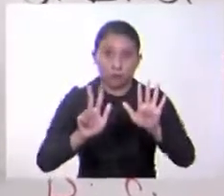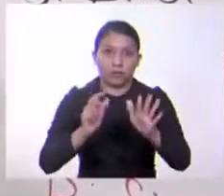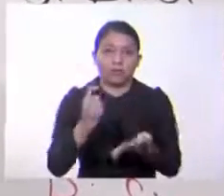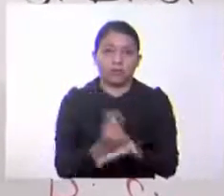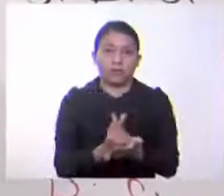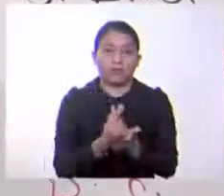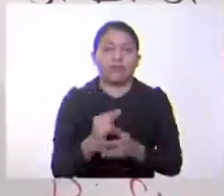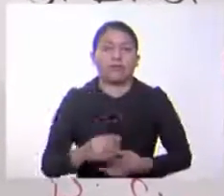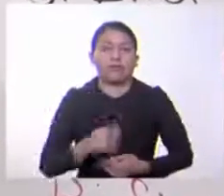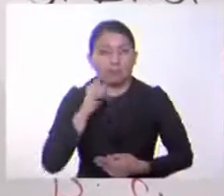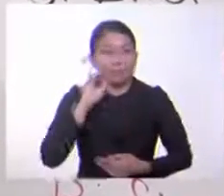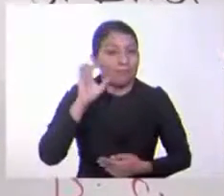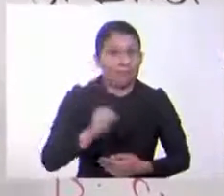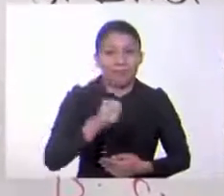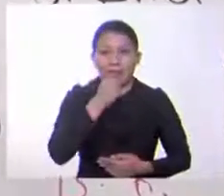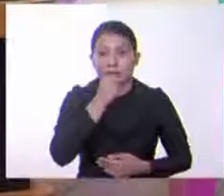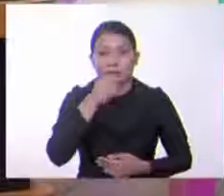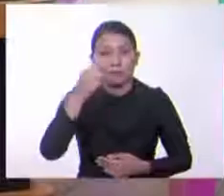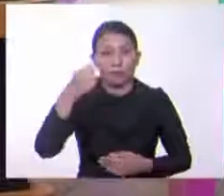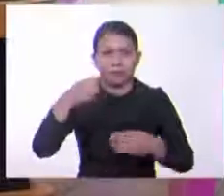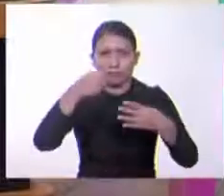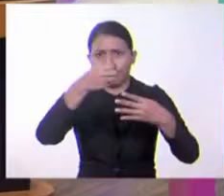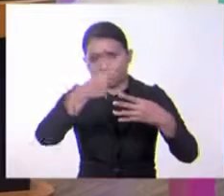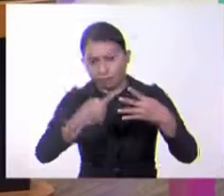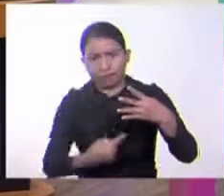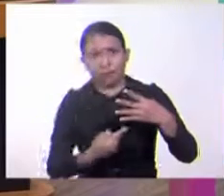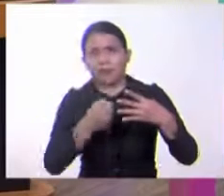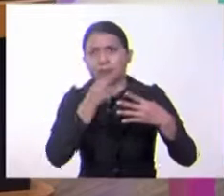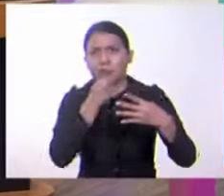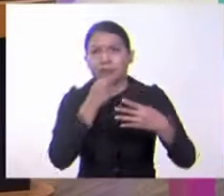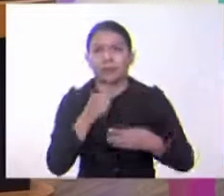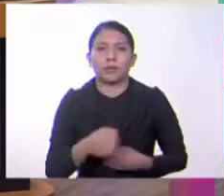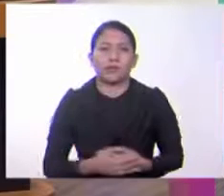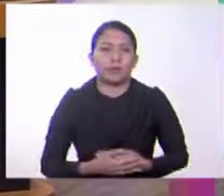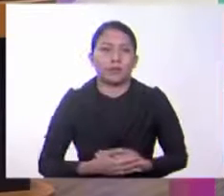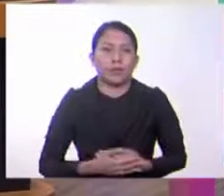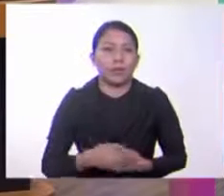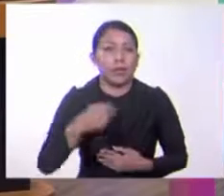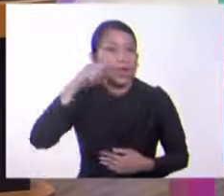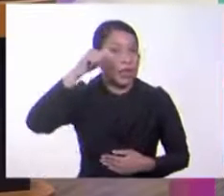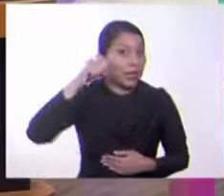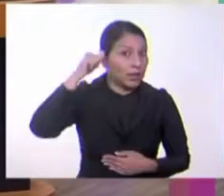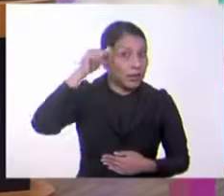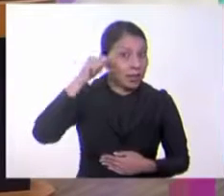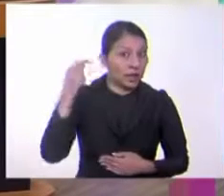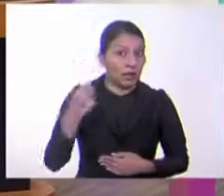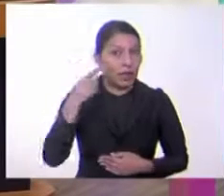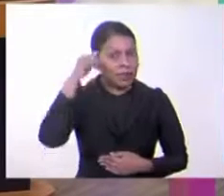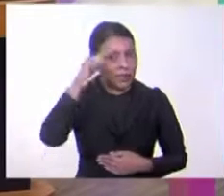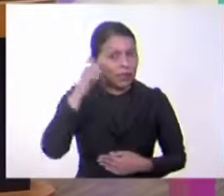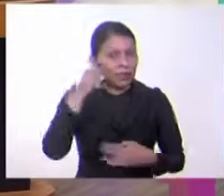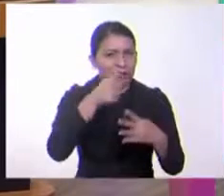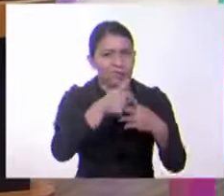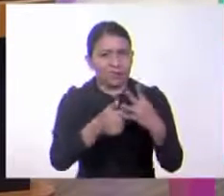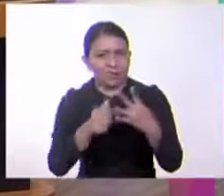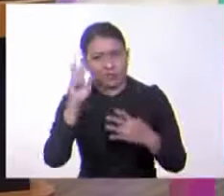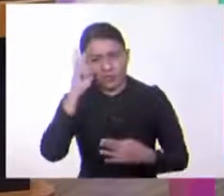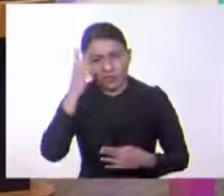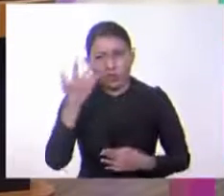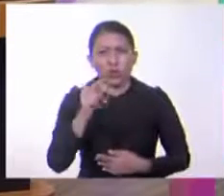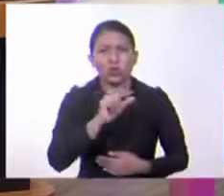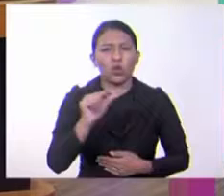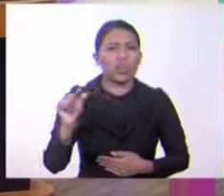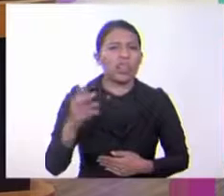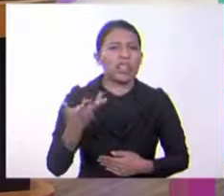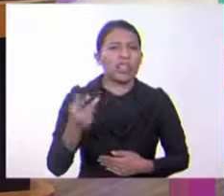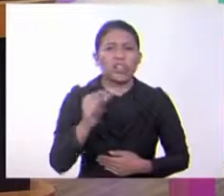hemos encontrado todos estos resultados muy interesantes. Solo analizando lo que significa cada cosa. ¿Cómo se